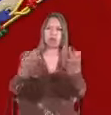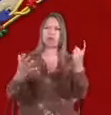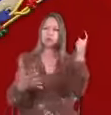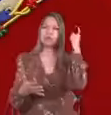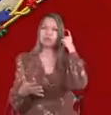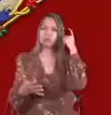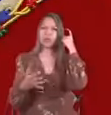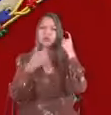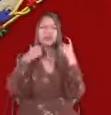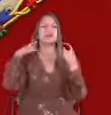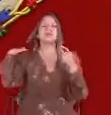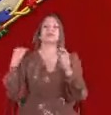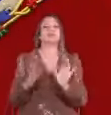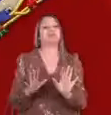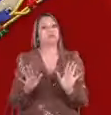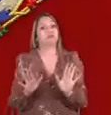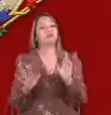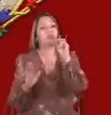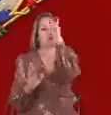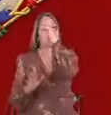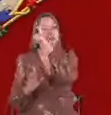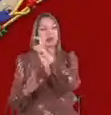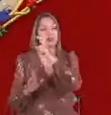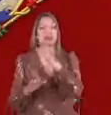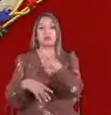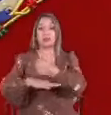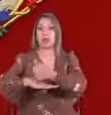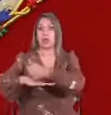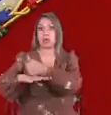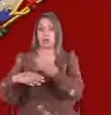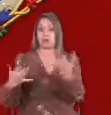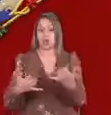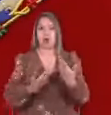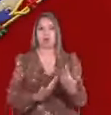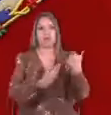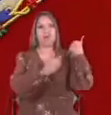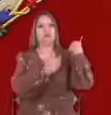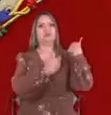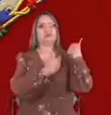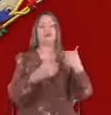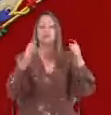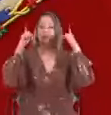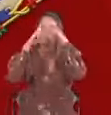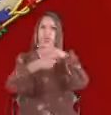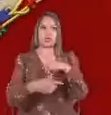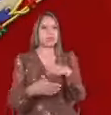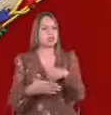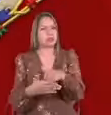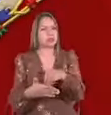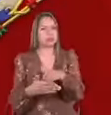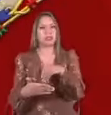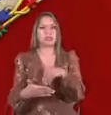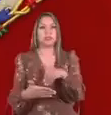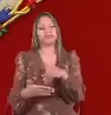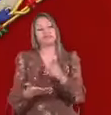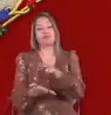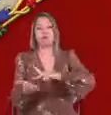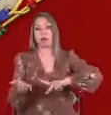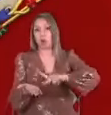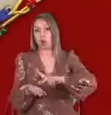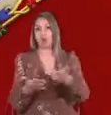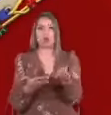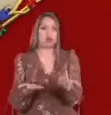Este es un terreno muy complicado para las autoridades que hoy asumimos la administración de las ciudades, de las parroquias o de las provincias. Y